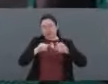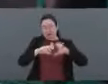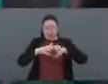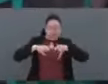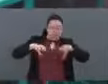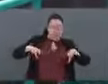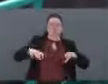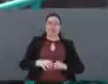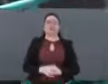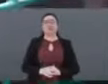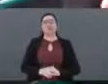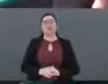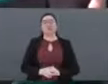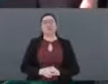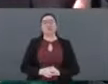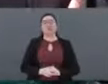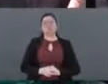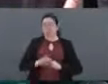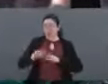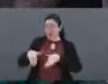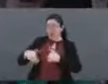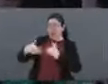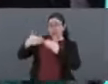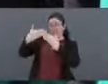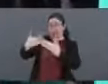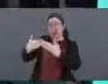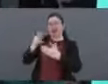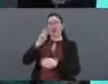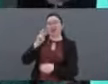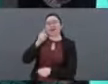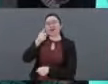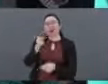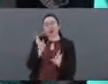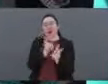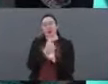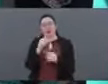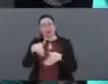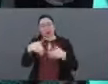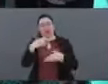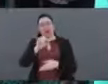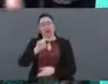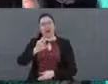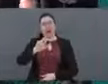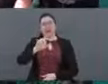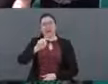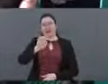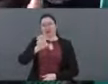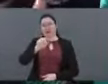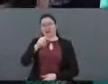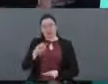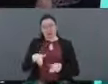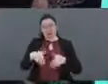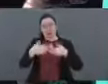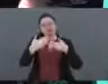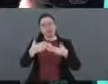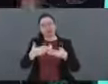de nosotros, después de la salida de estos areadores, aquí atrás están los